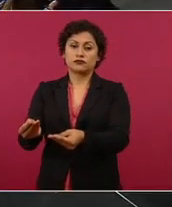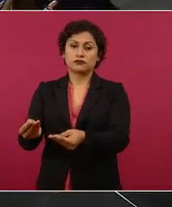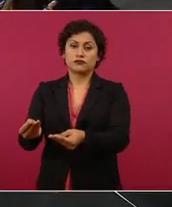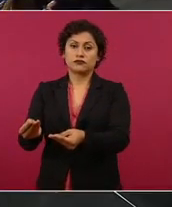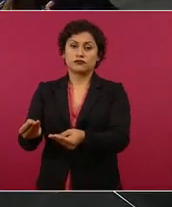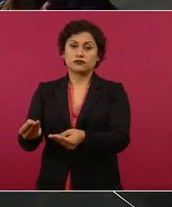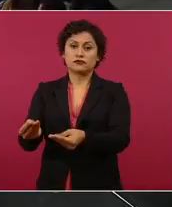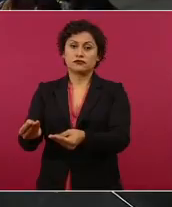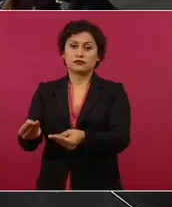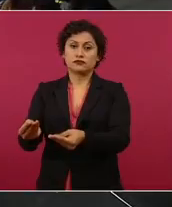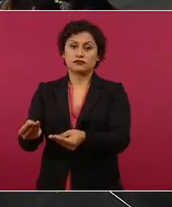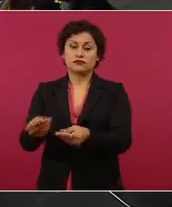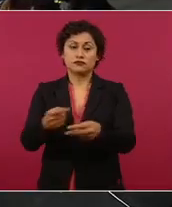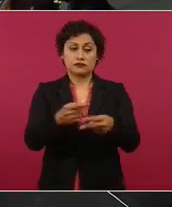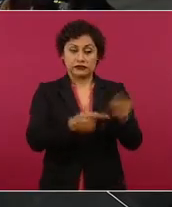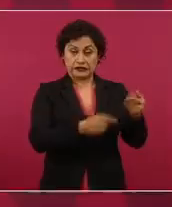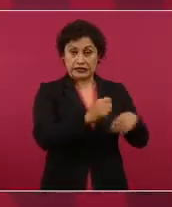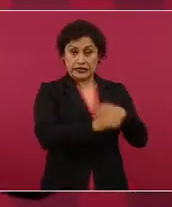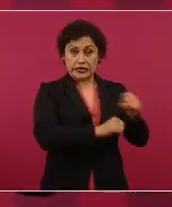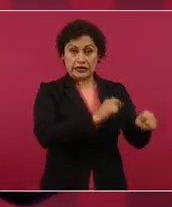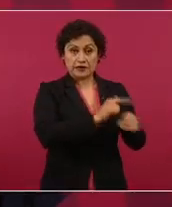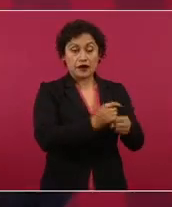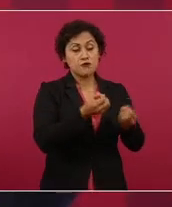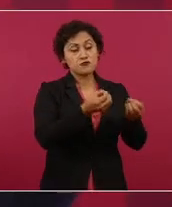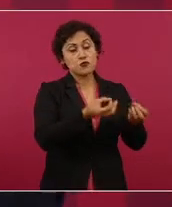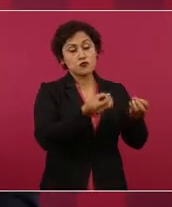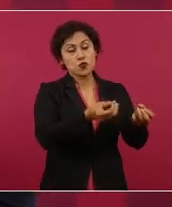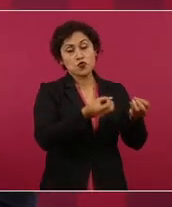de esos animales que fueron engordados con maíz